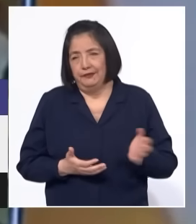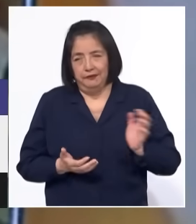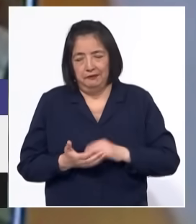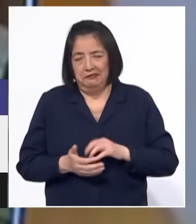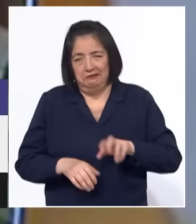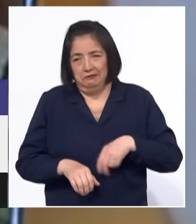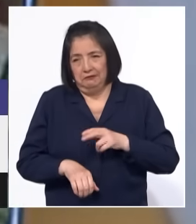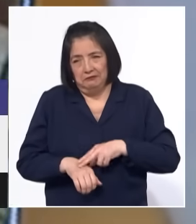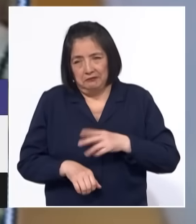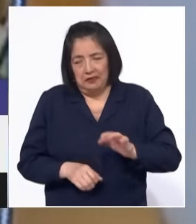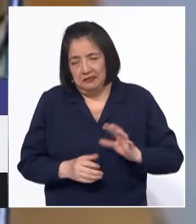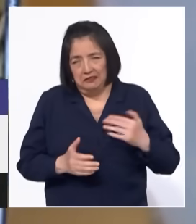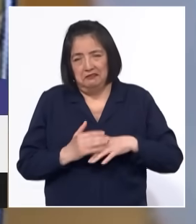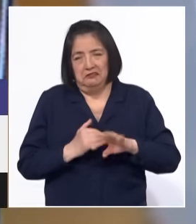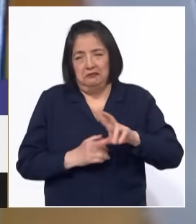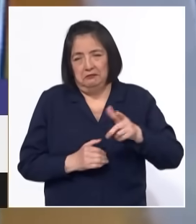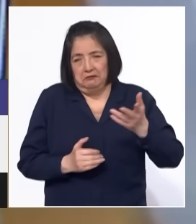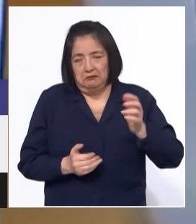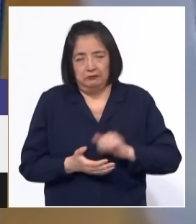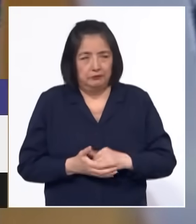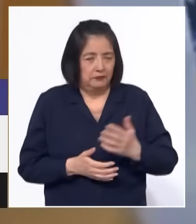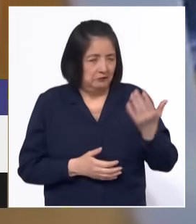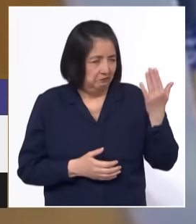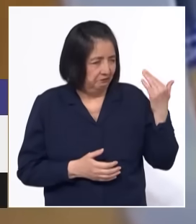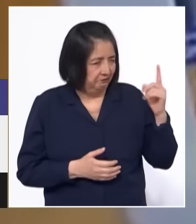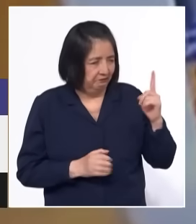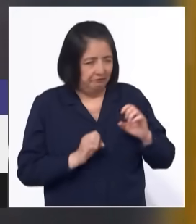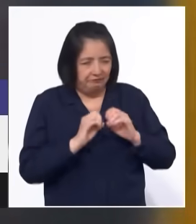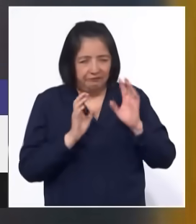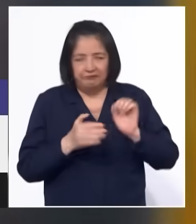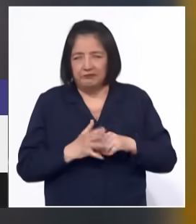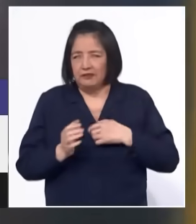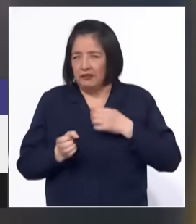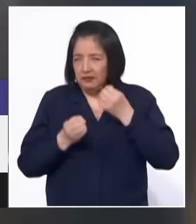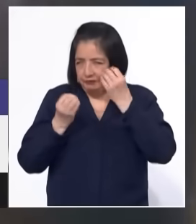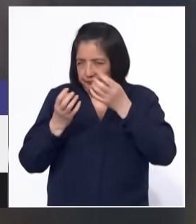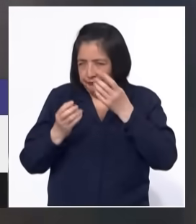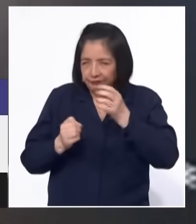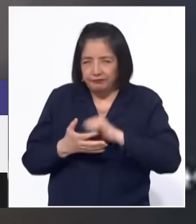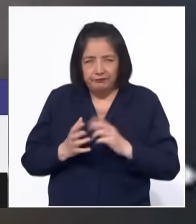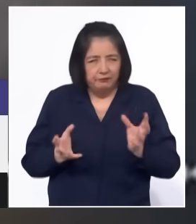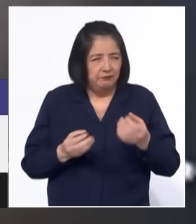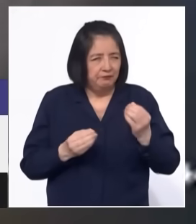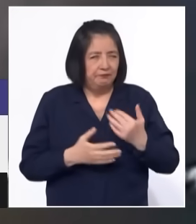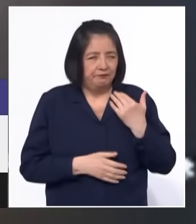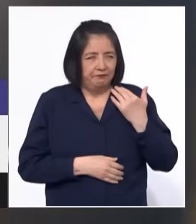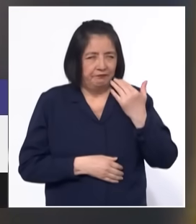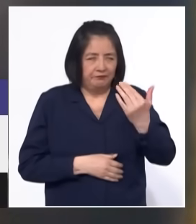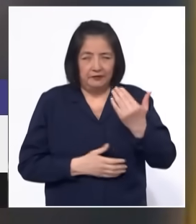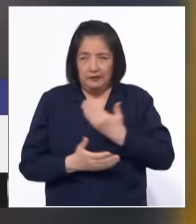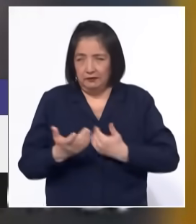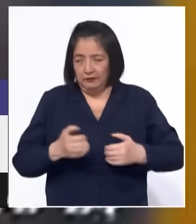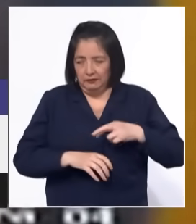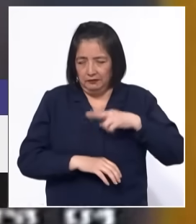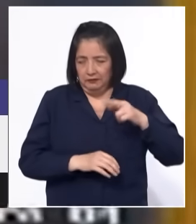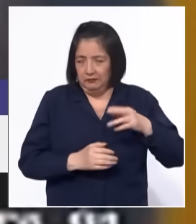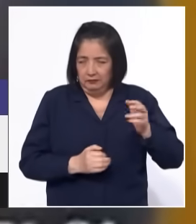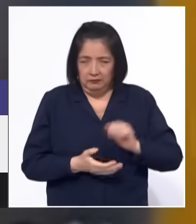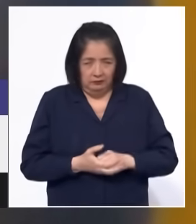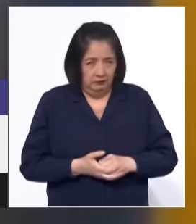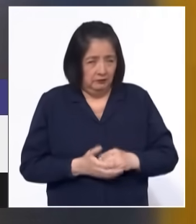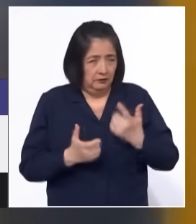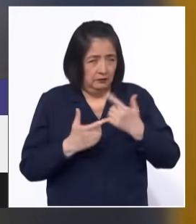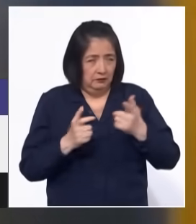más normales, ¿no? Hace un día nada más dábamos cuenta de cómo, frente al gobierno regional